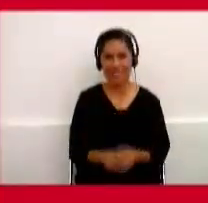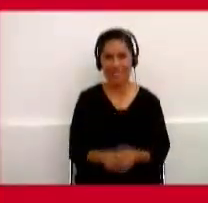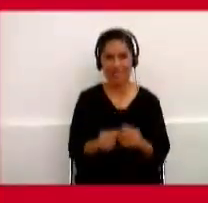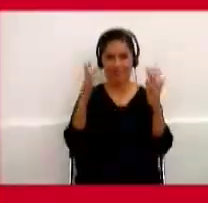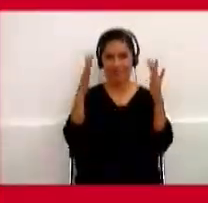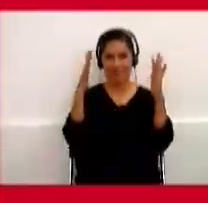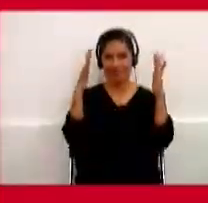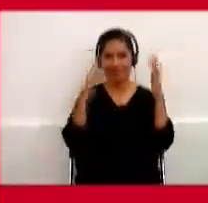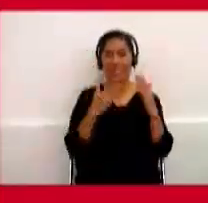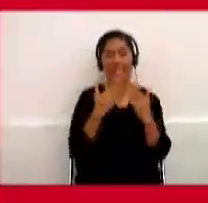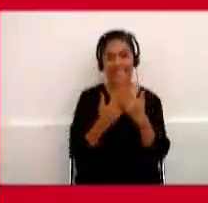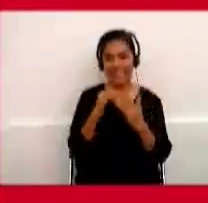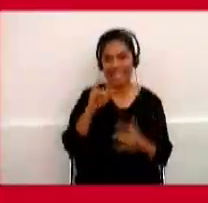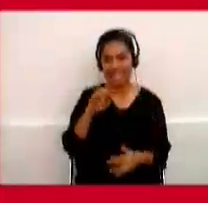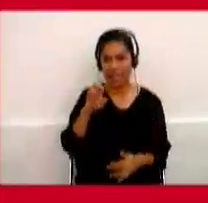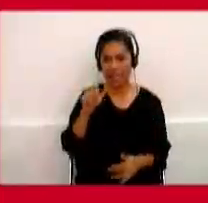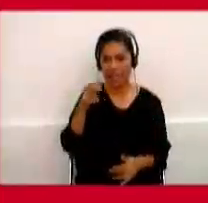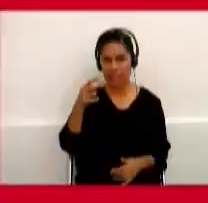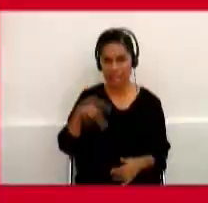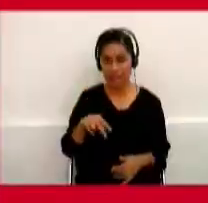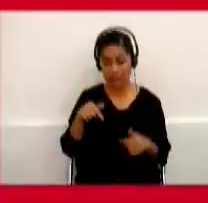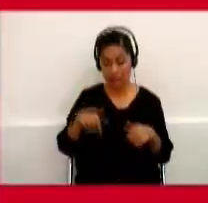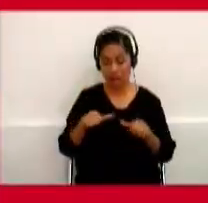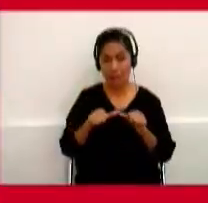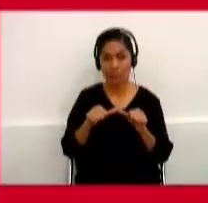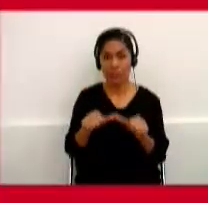Gracias, Jan. A continuación,